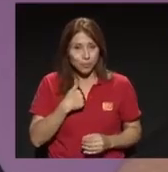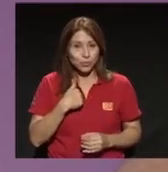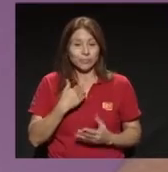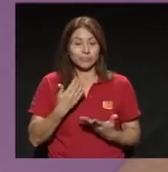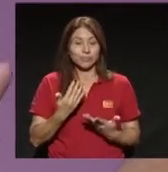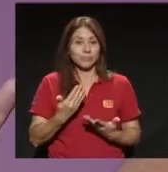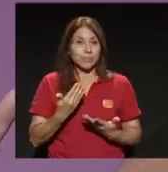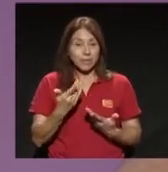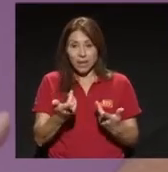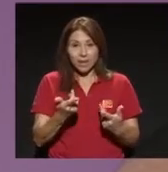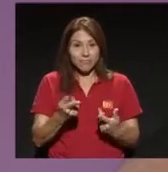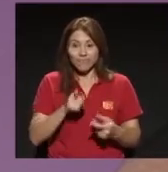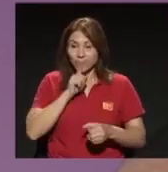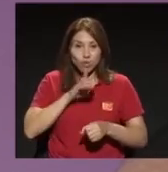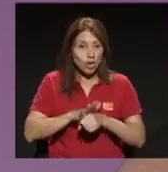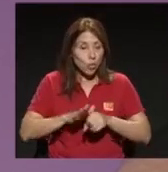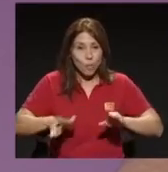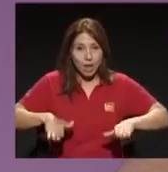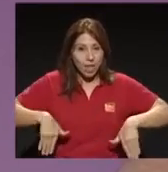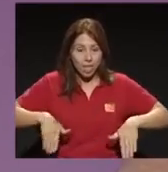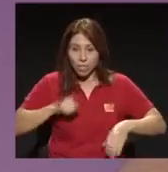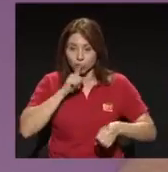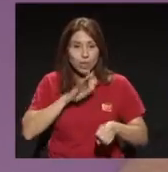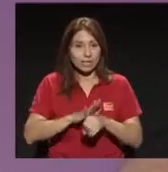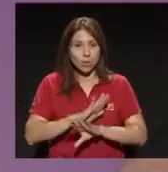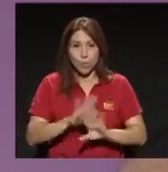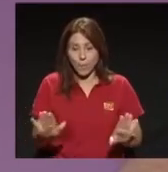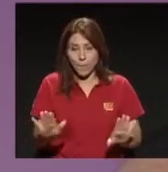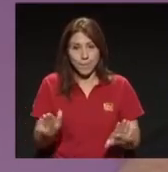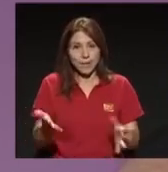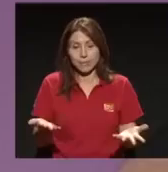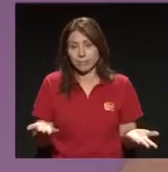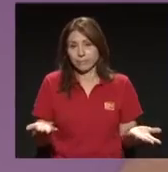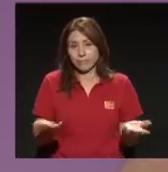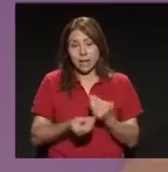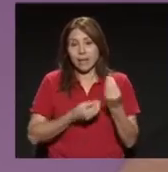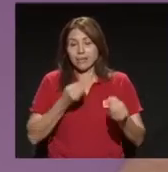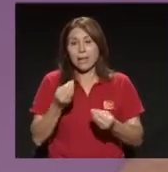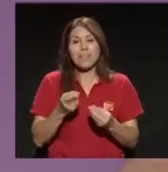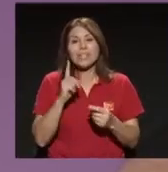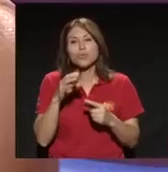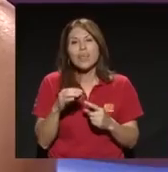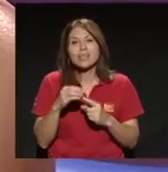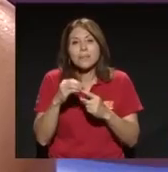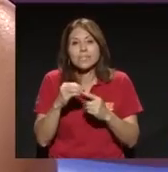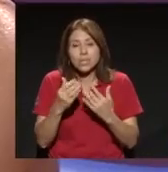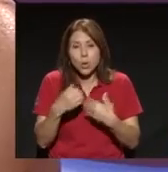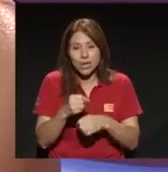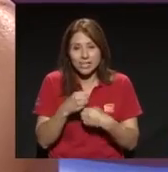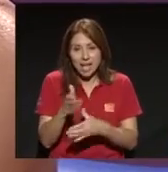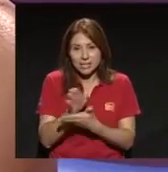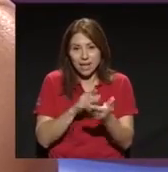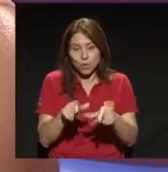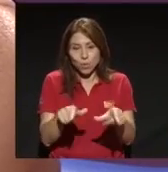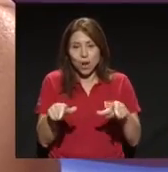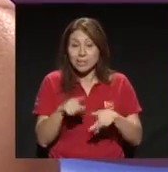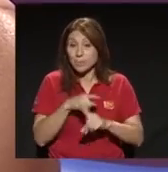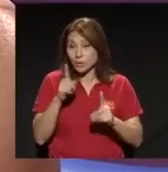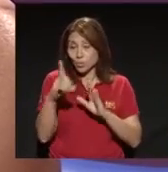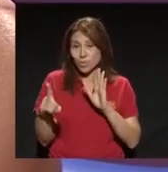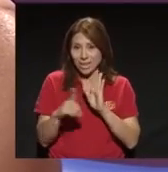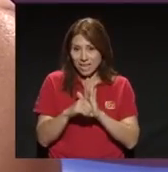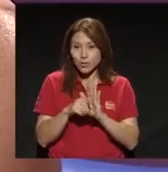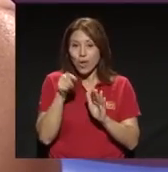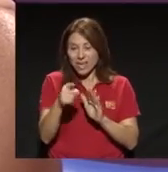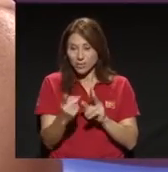lactantes que no se cumplen nunca segundo nunca se prácticamente es esa ilusión es una excepción pero es un derecho que está ahí